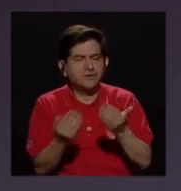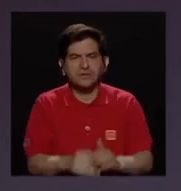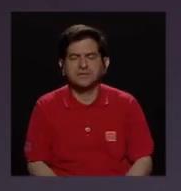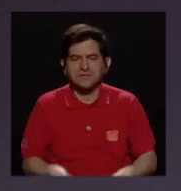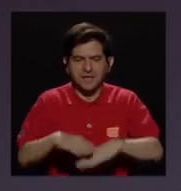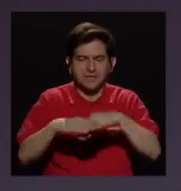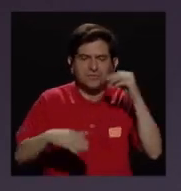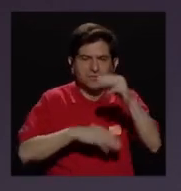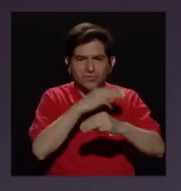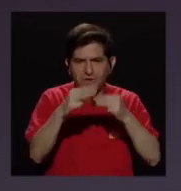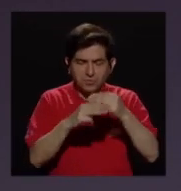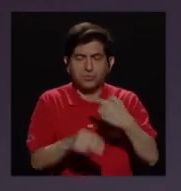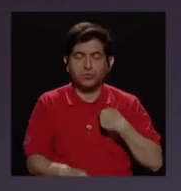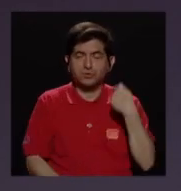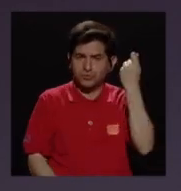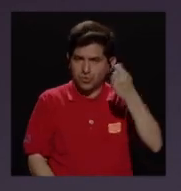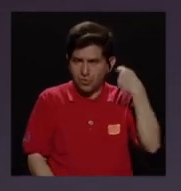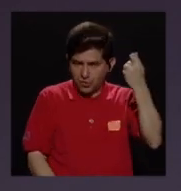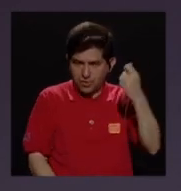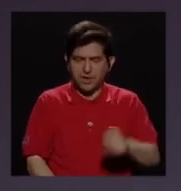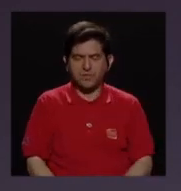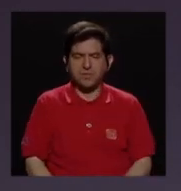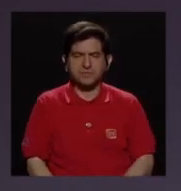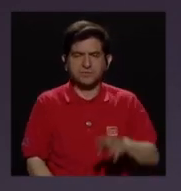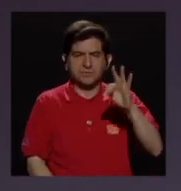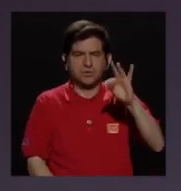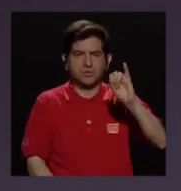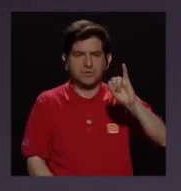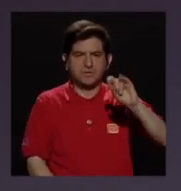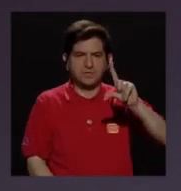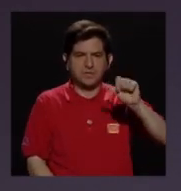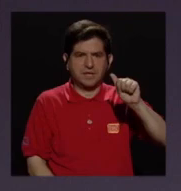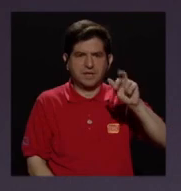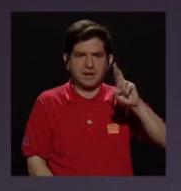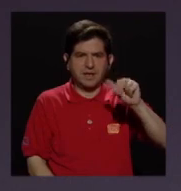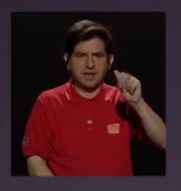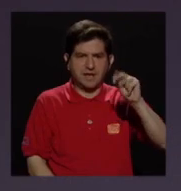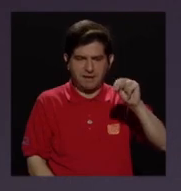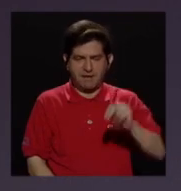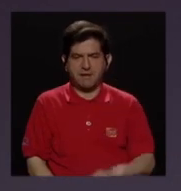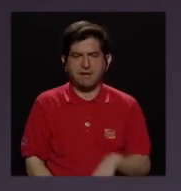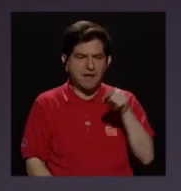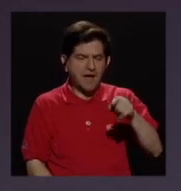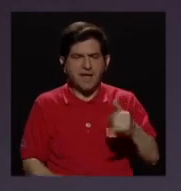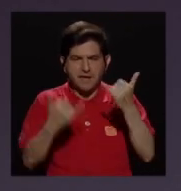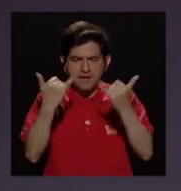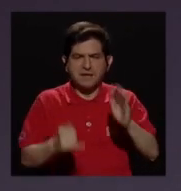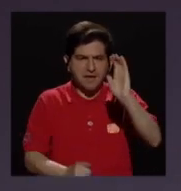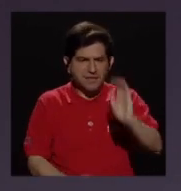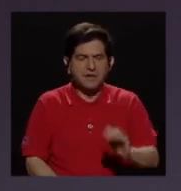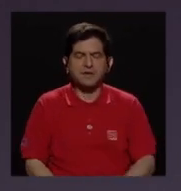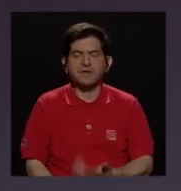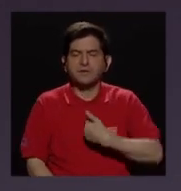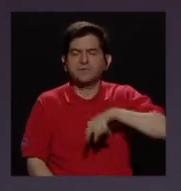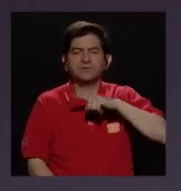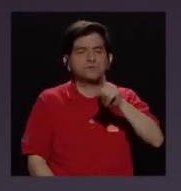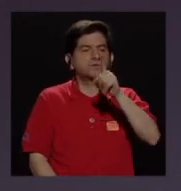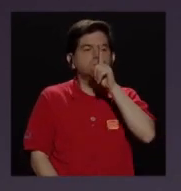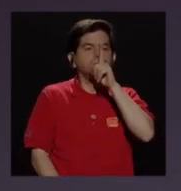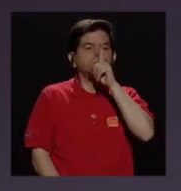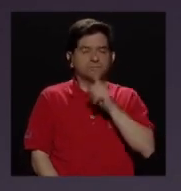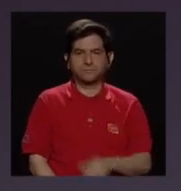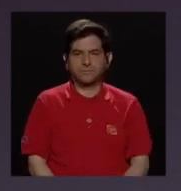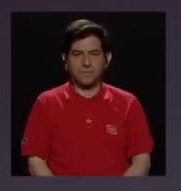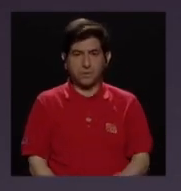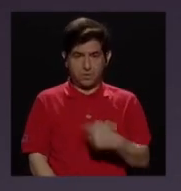este mundo, porque bueno, soy de Guanacaste, de Tilarán, de un pueblo, entonces creo que ahí desde pequeños aprendimos a callarlo, qué somos